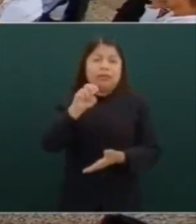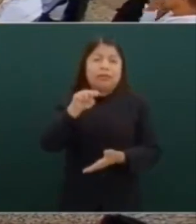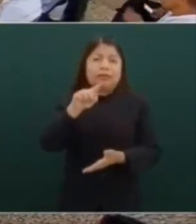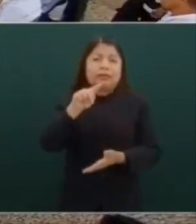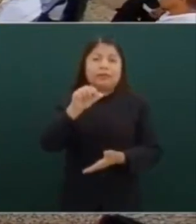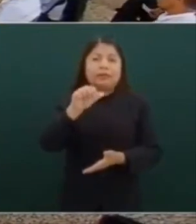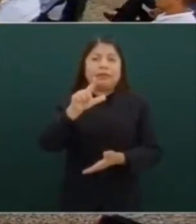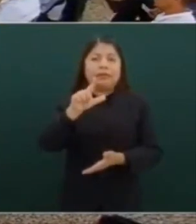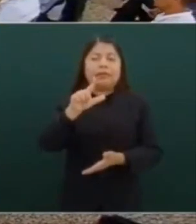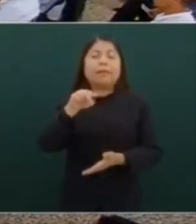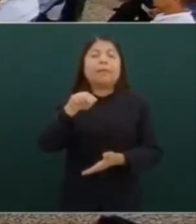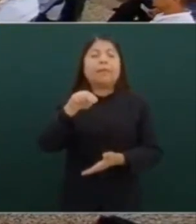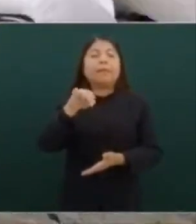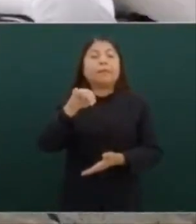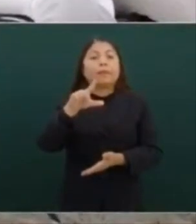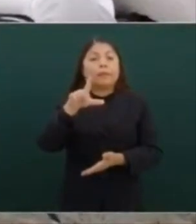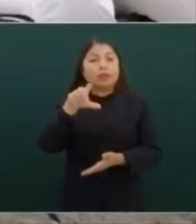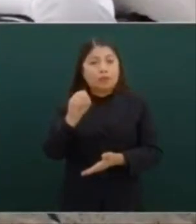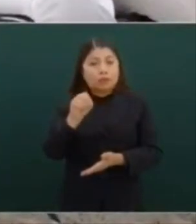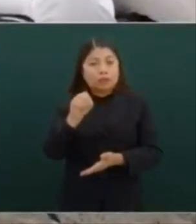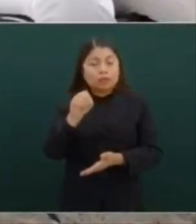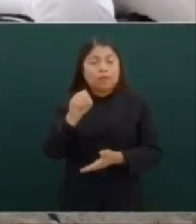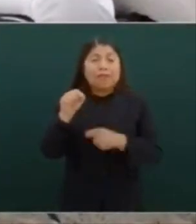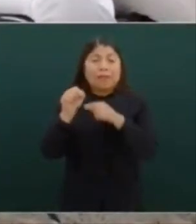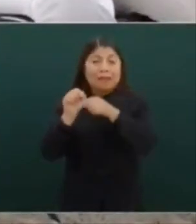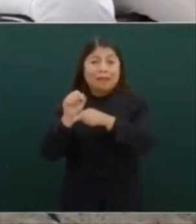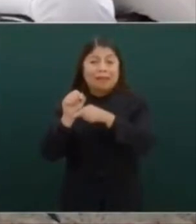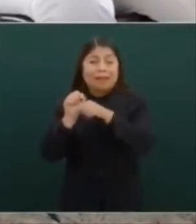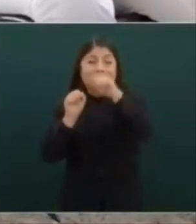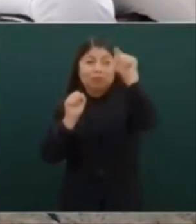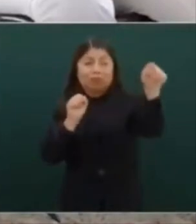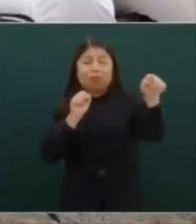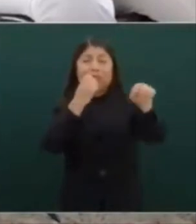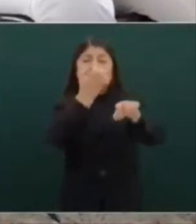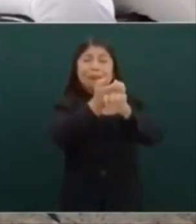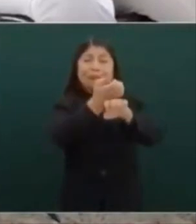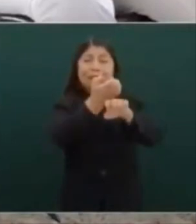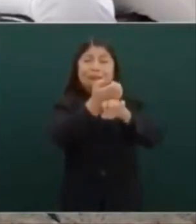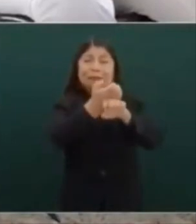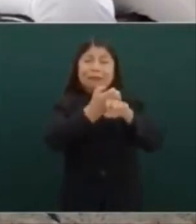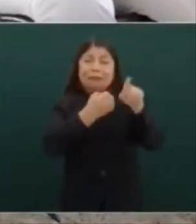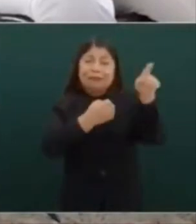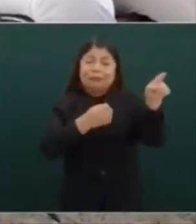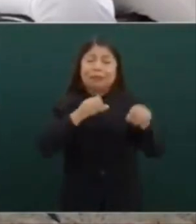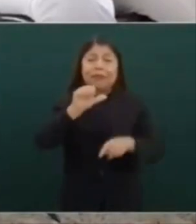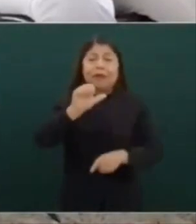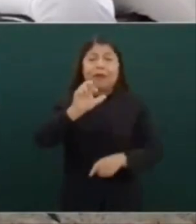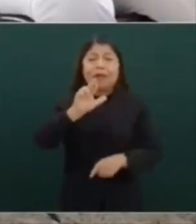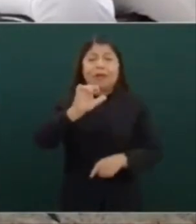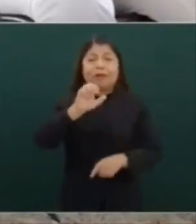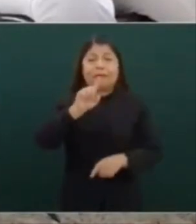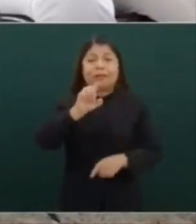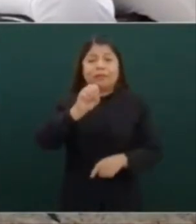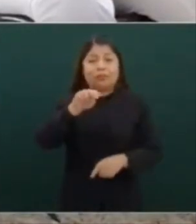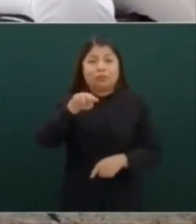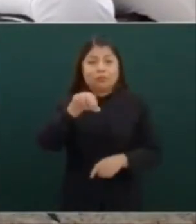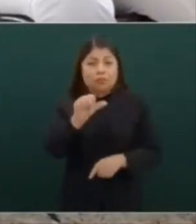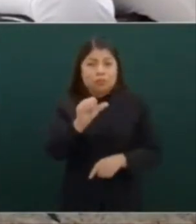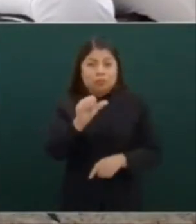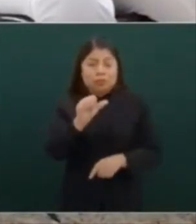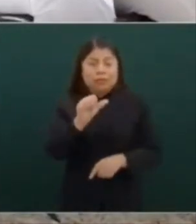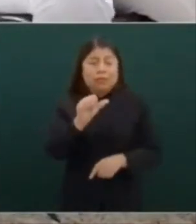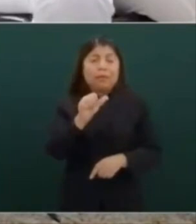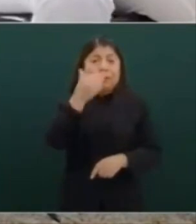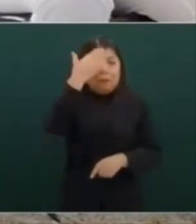las regiones de San Isidro, en California, y Tucson, en Arizona. Esto a cargo del cártel de Sinaloa,